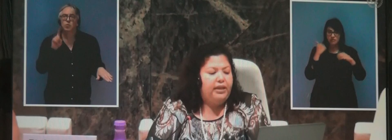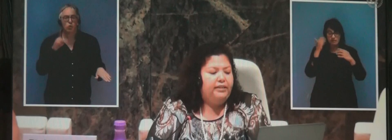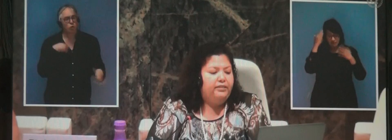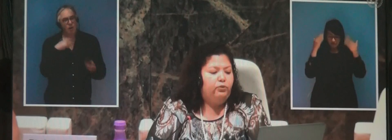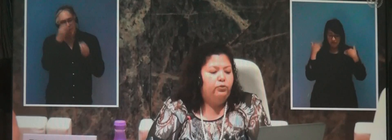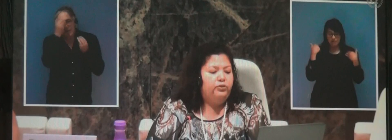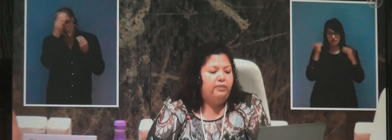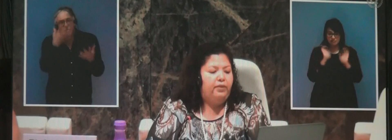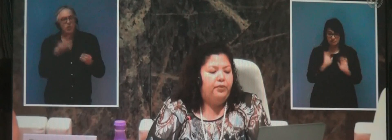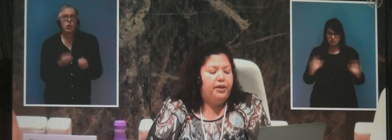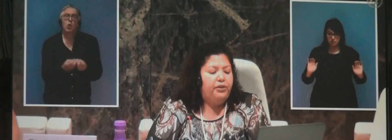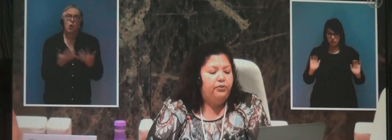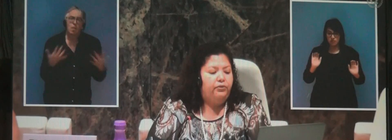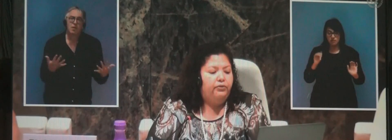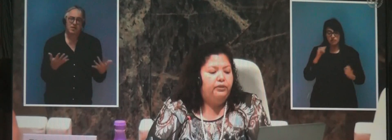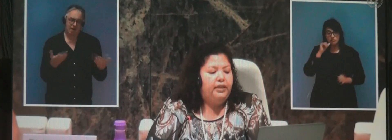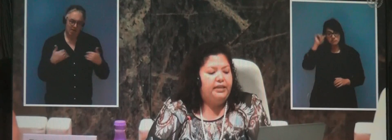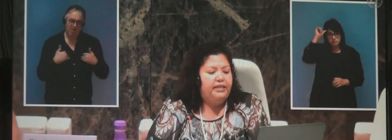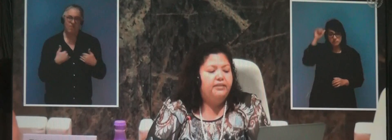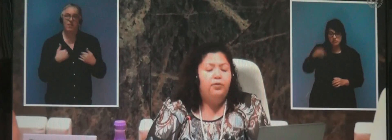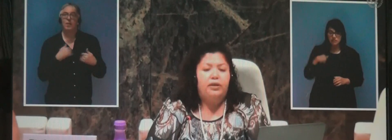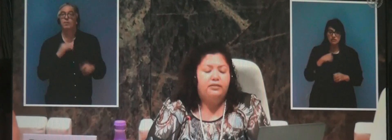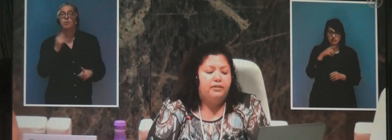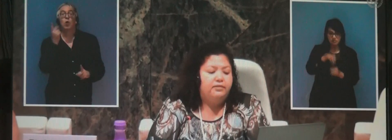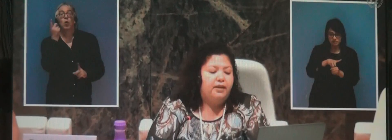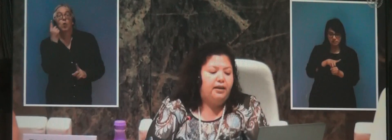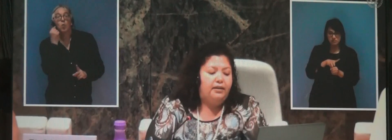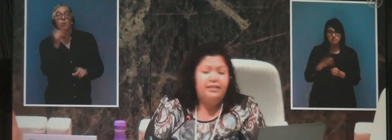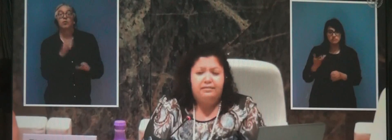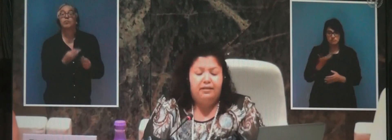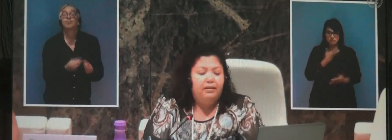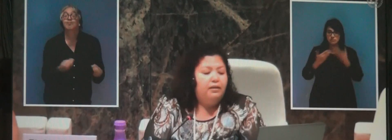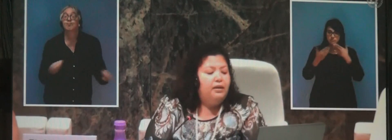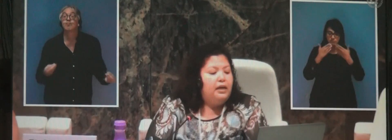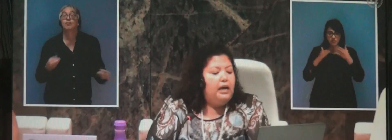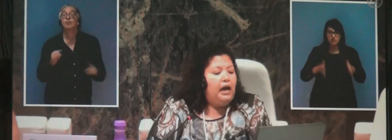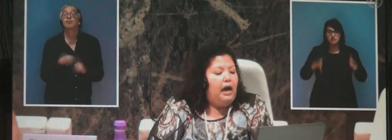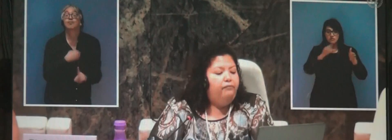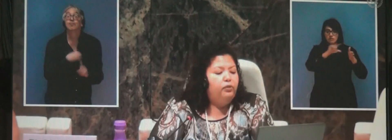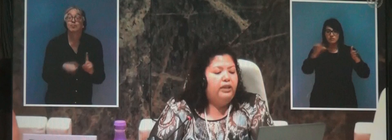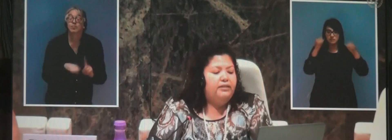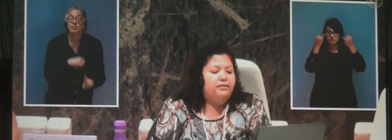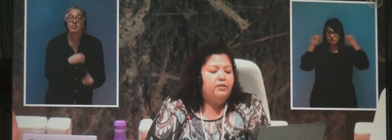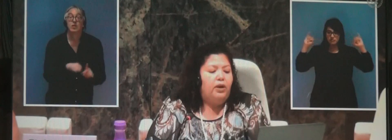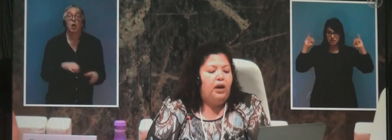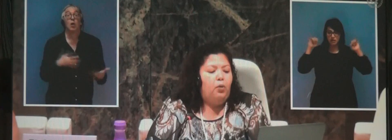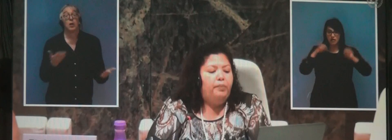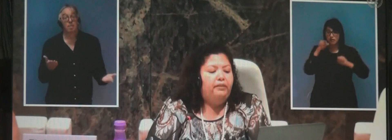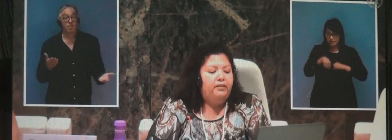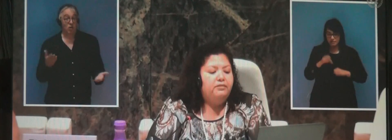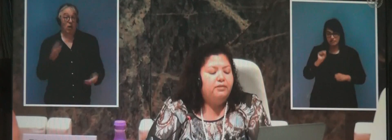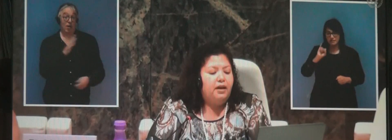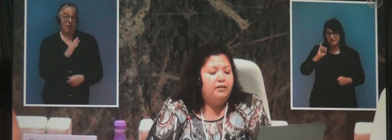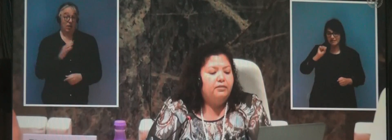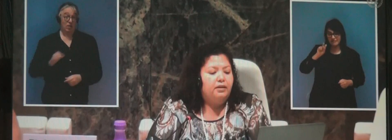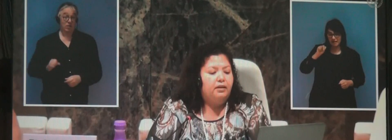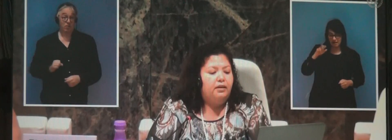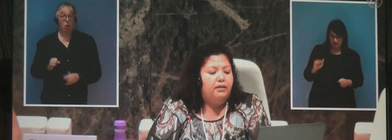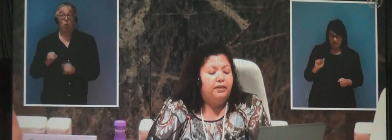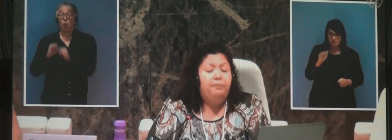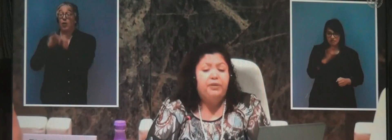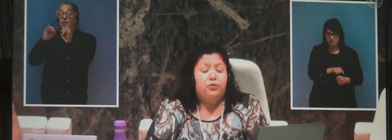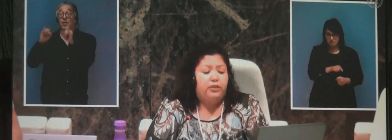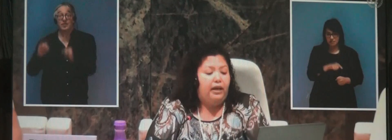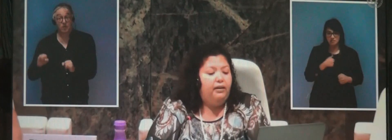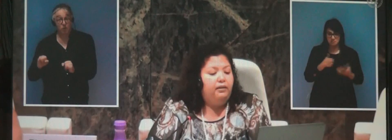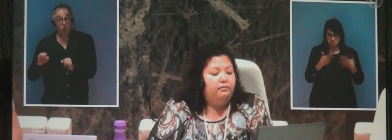resaltamos que el Instituto Salvadoreño de Niñez y Adolescencia, el ISNA, ha fortalecido las competencias